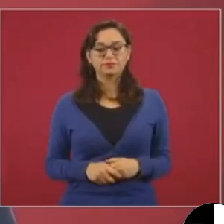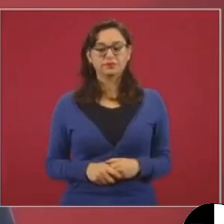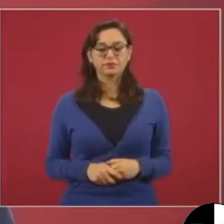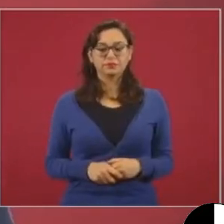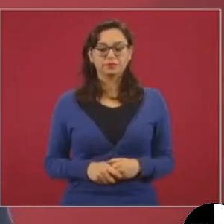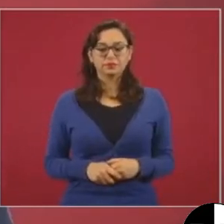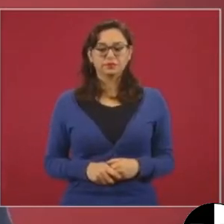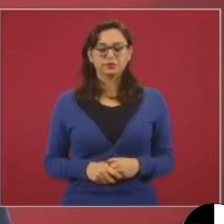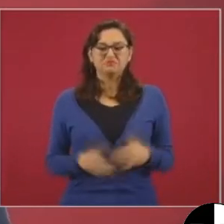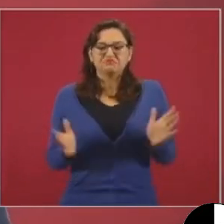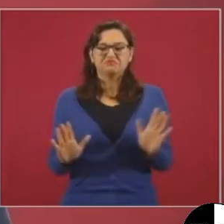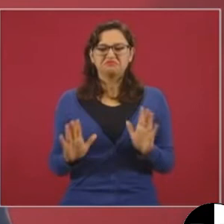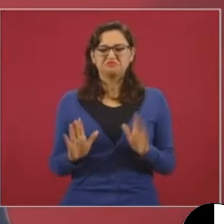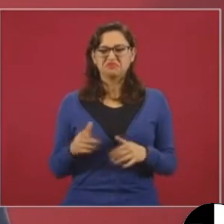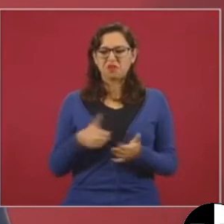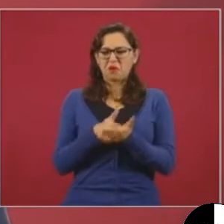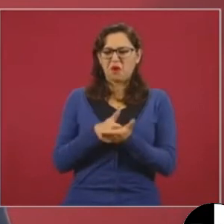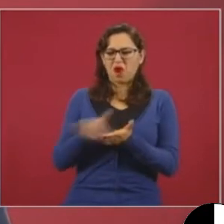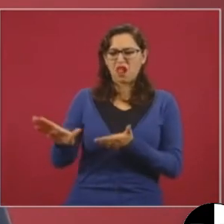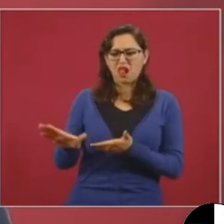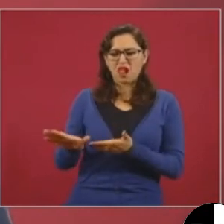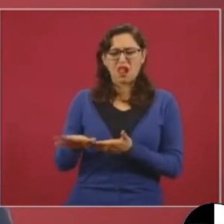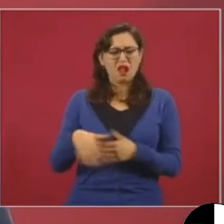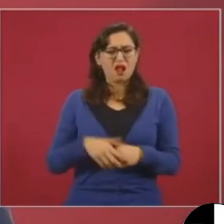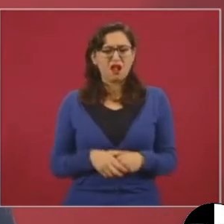los despiden a fin de año